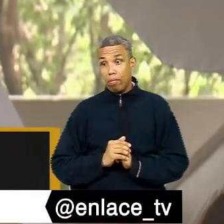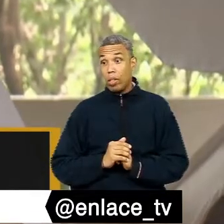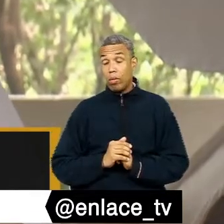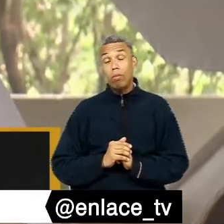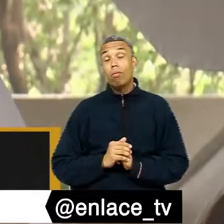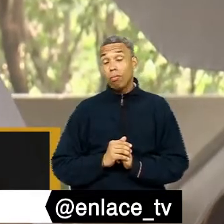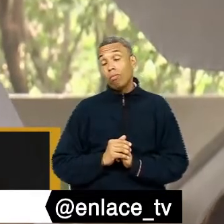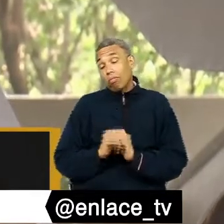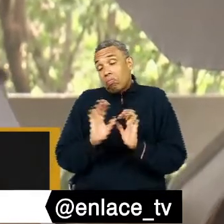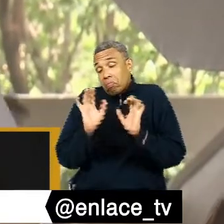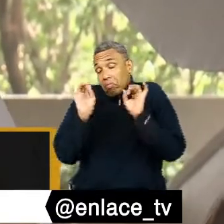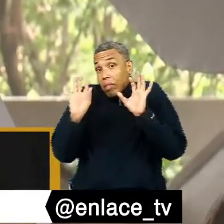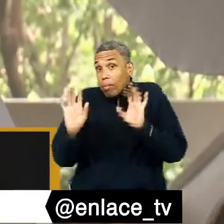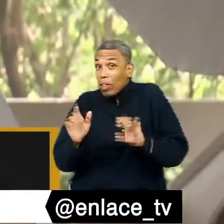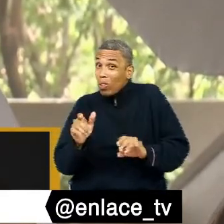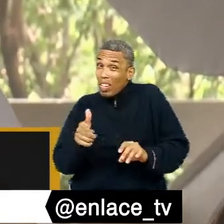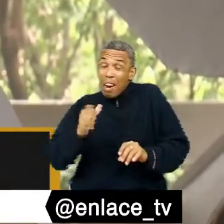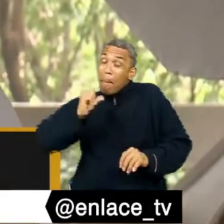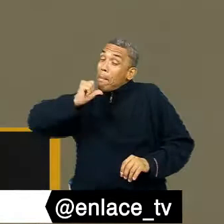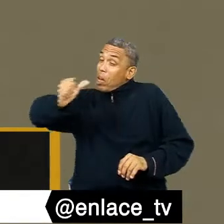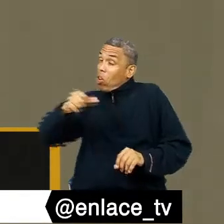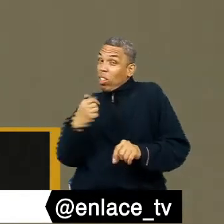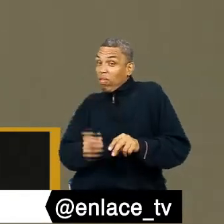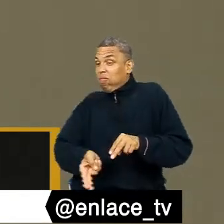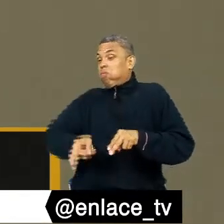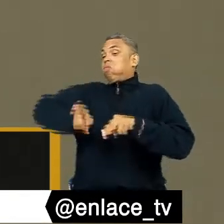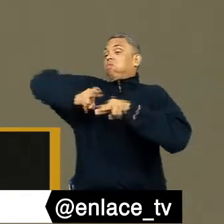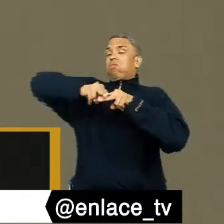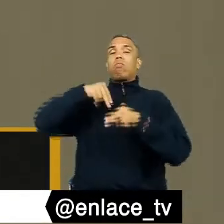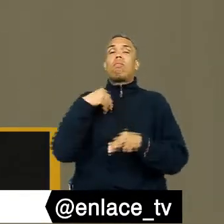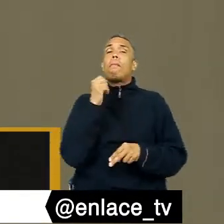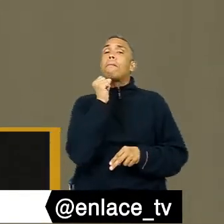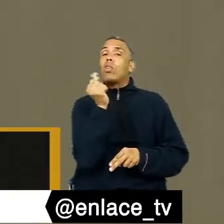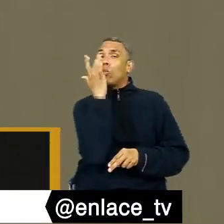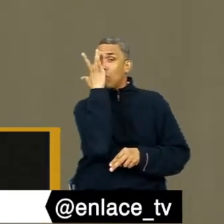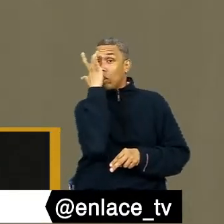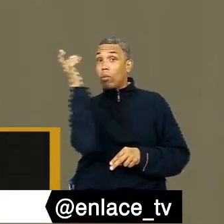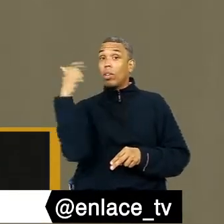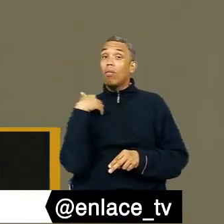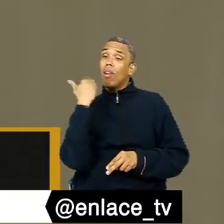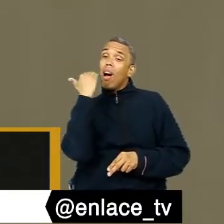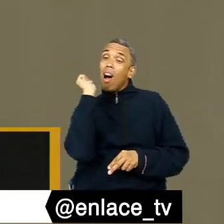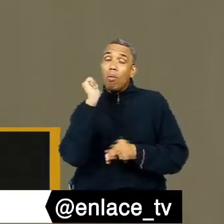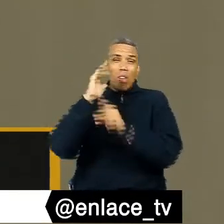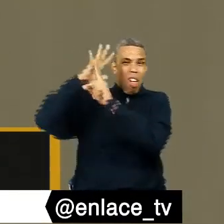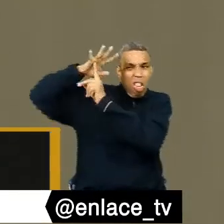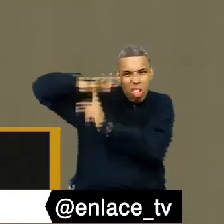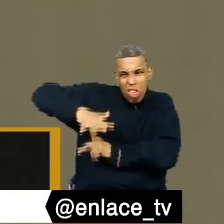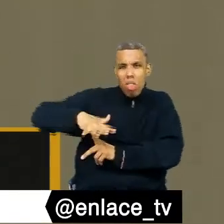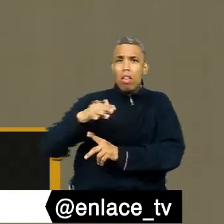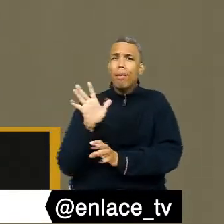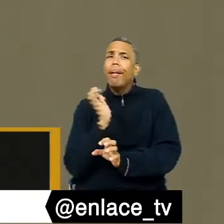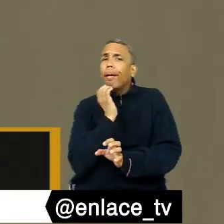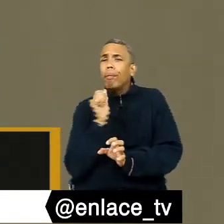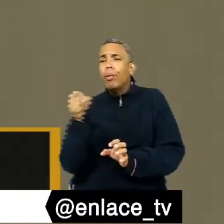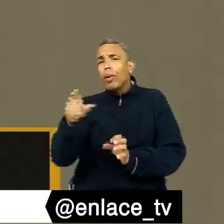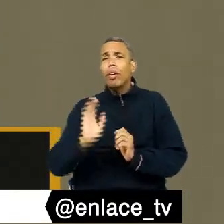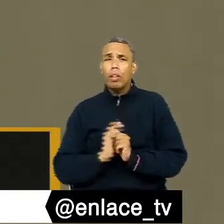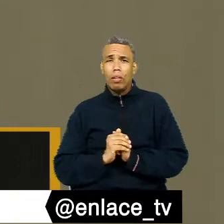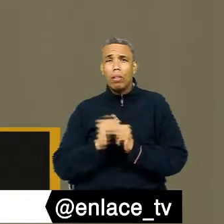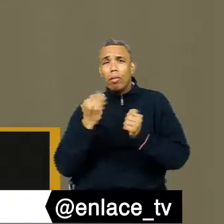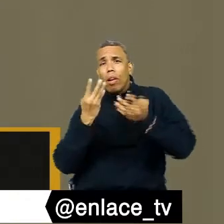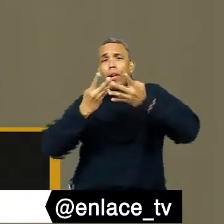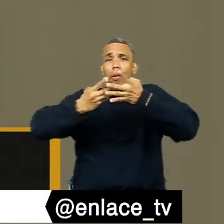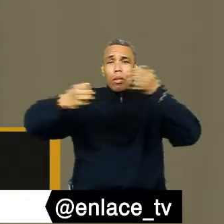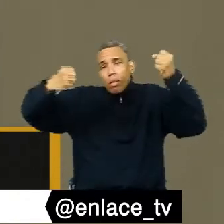penas, porque él va a obtener rebajas hasta una tercera o cuarta parte por estudio, por trabajo, y eso va a terminar pagando poquitos